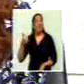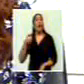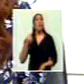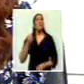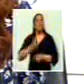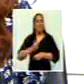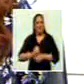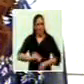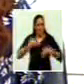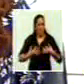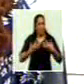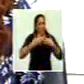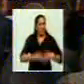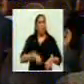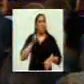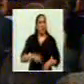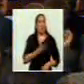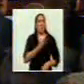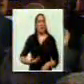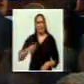eficiencia del Estado.